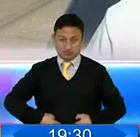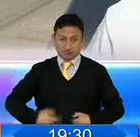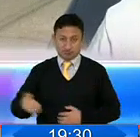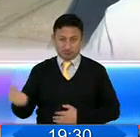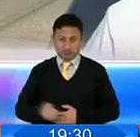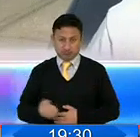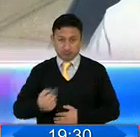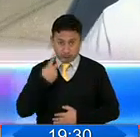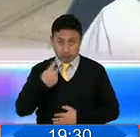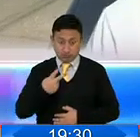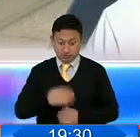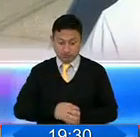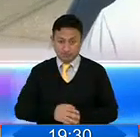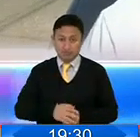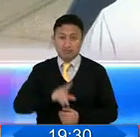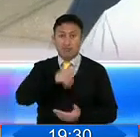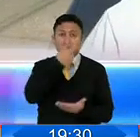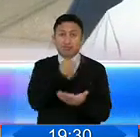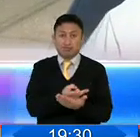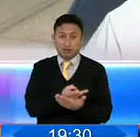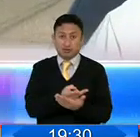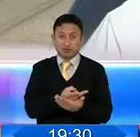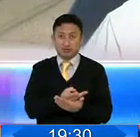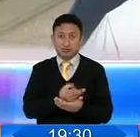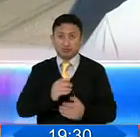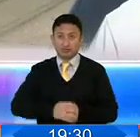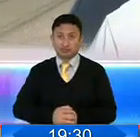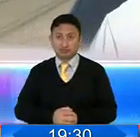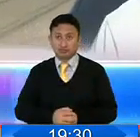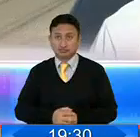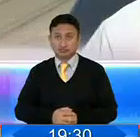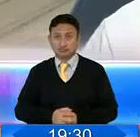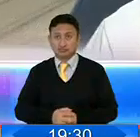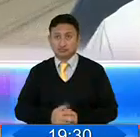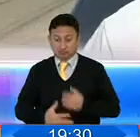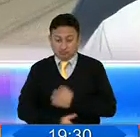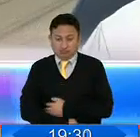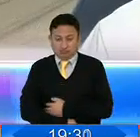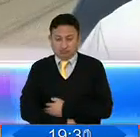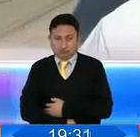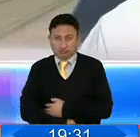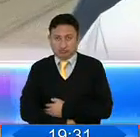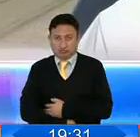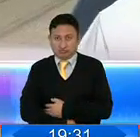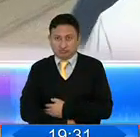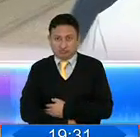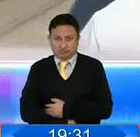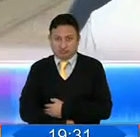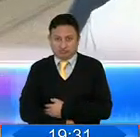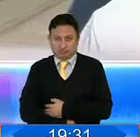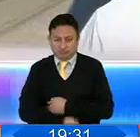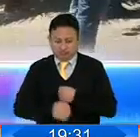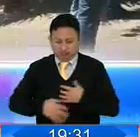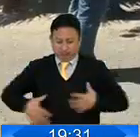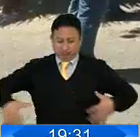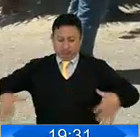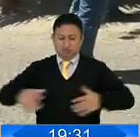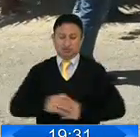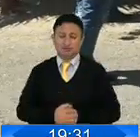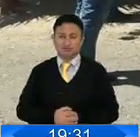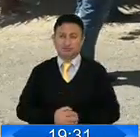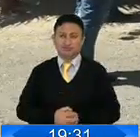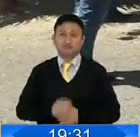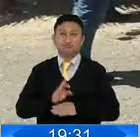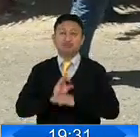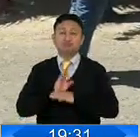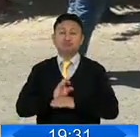vi, la encontré boca abajo, con la mano en la parte superior del estómago y bañada en sangre. Según